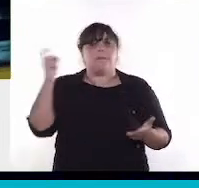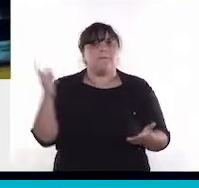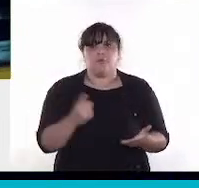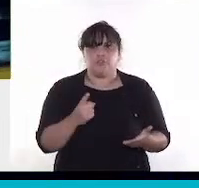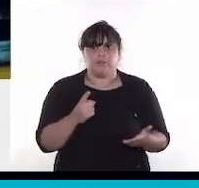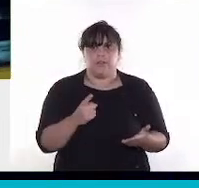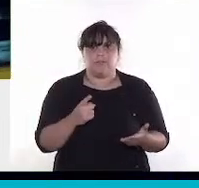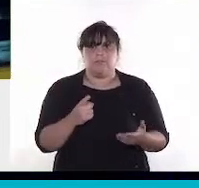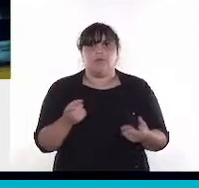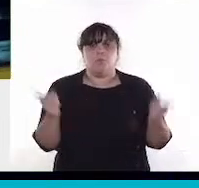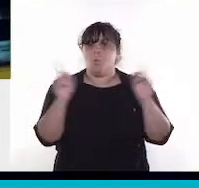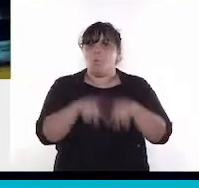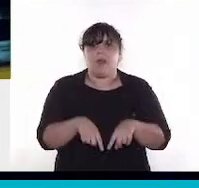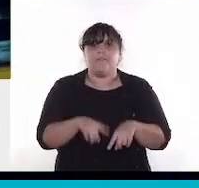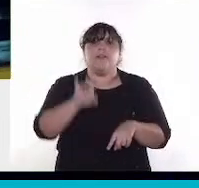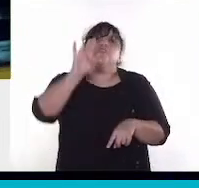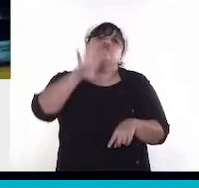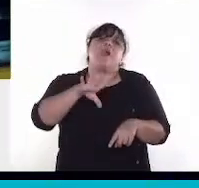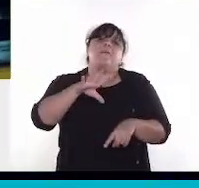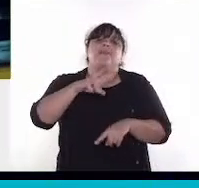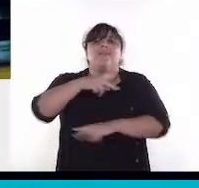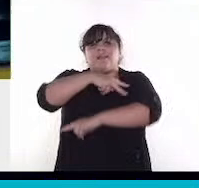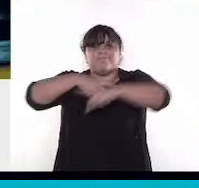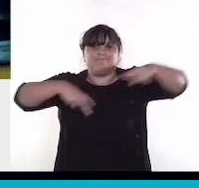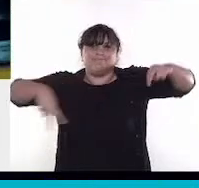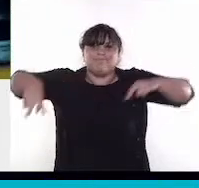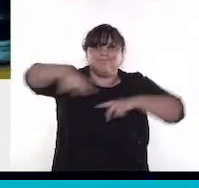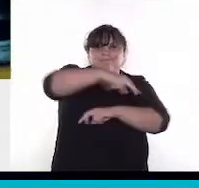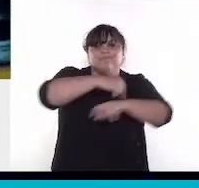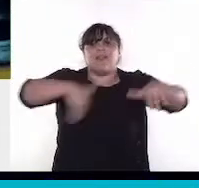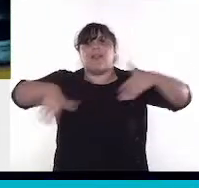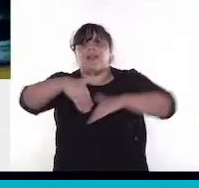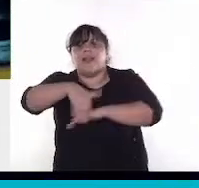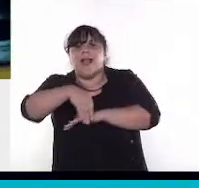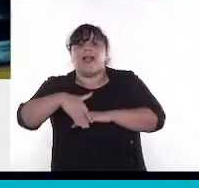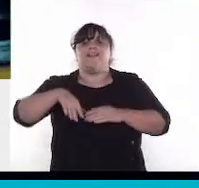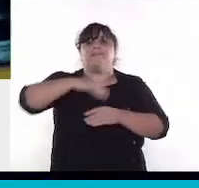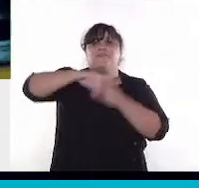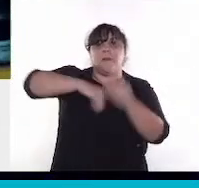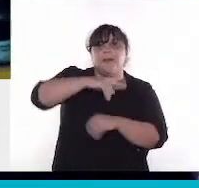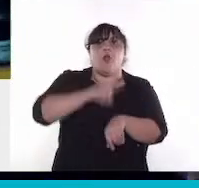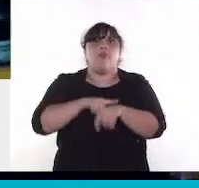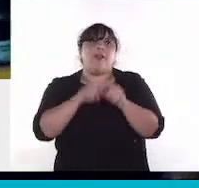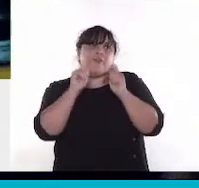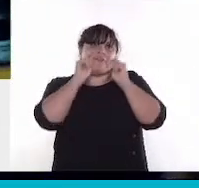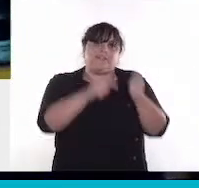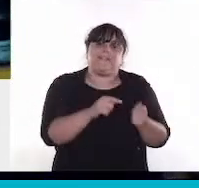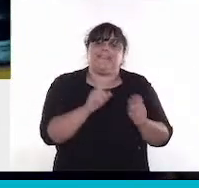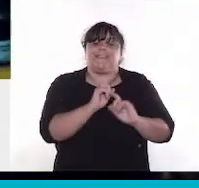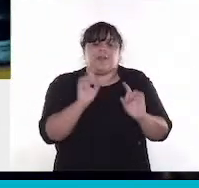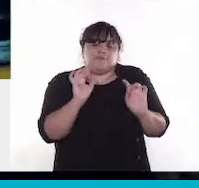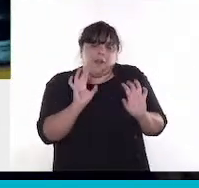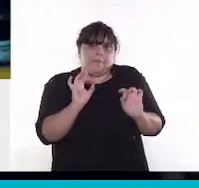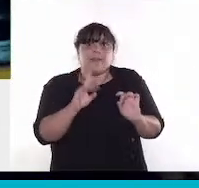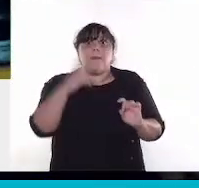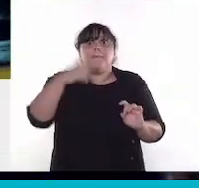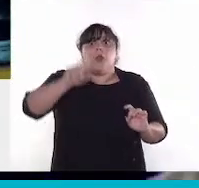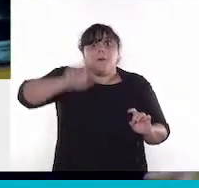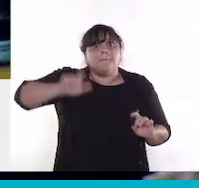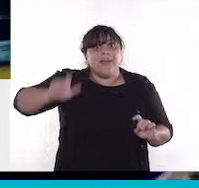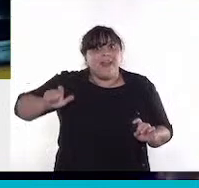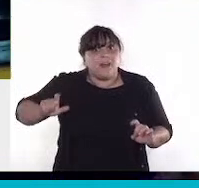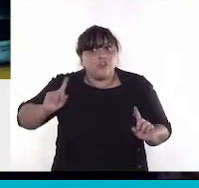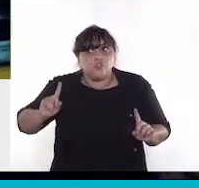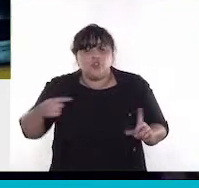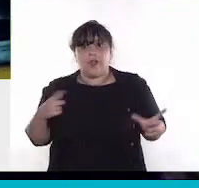único que seguía restringido era la circulación de familiares en los horarios de visita, pero no la de los pacientes, no la de los usuarios